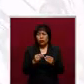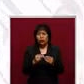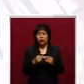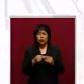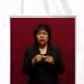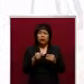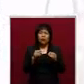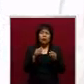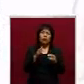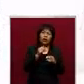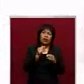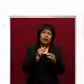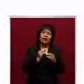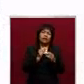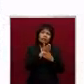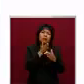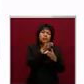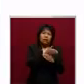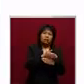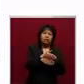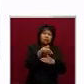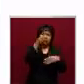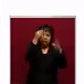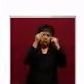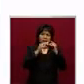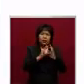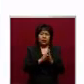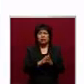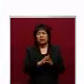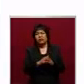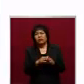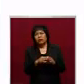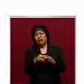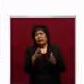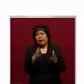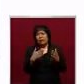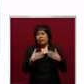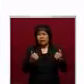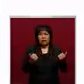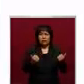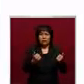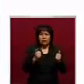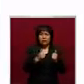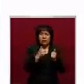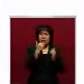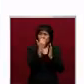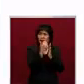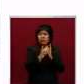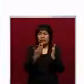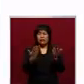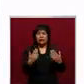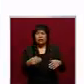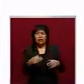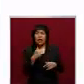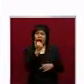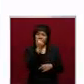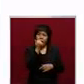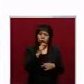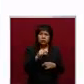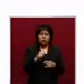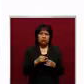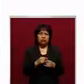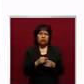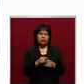de aprendizaje, no pertinencia del contenido. Esto es muy importante. Es decir, si el alumno no